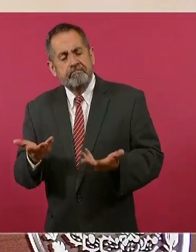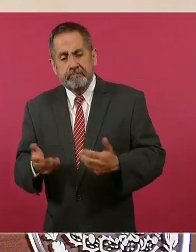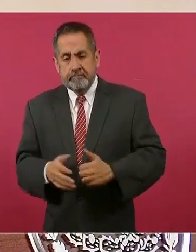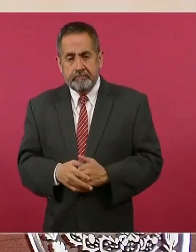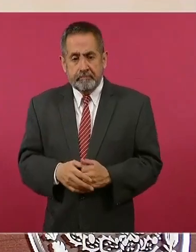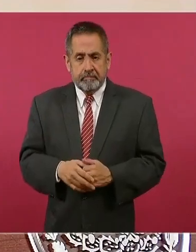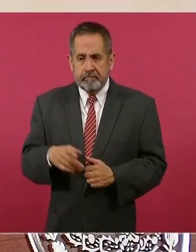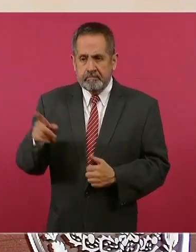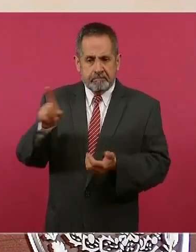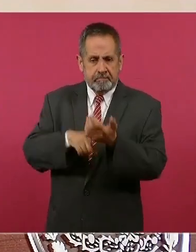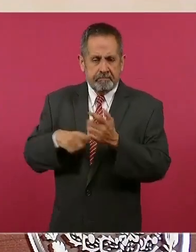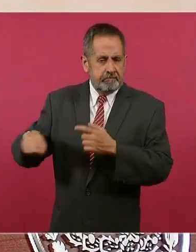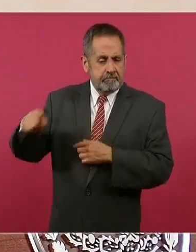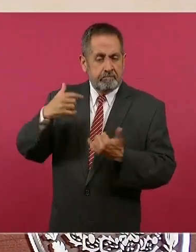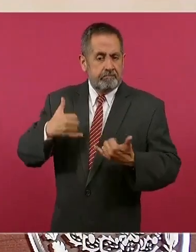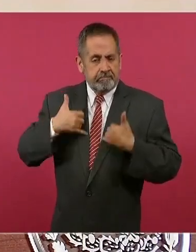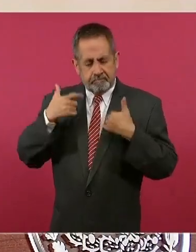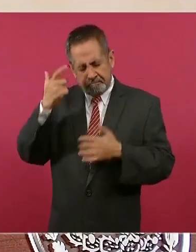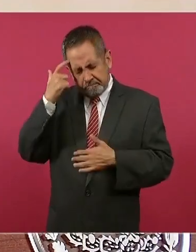Muy limpia.